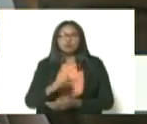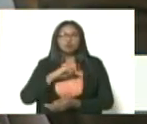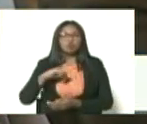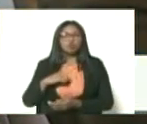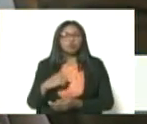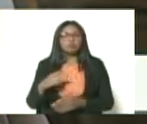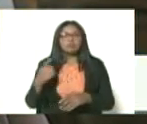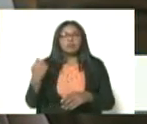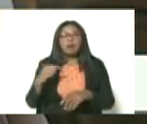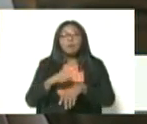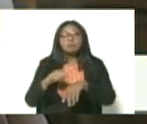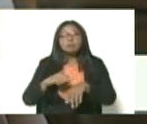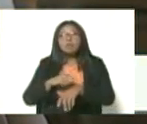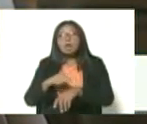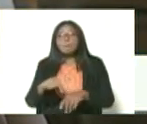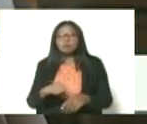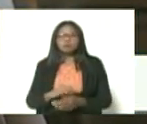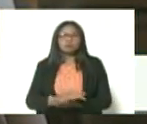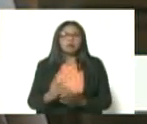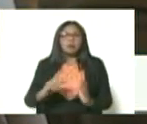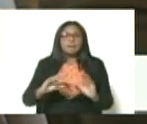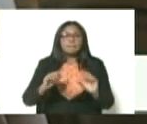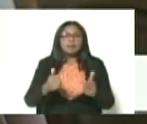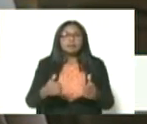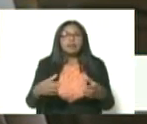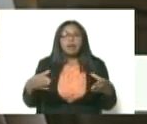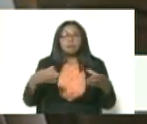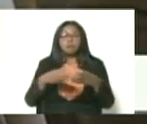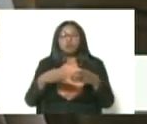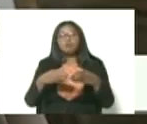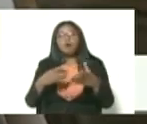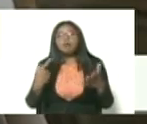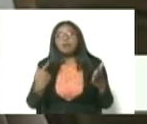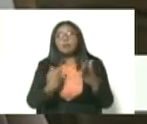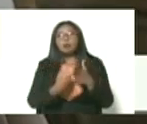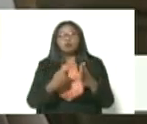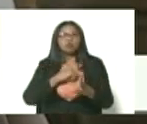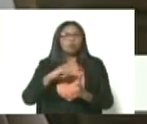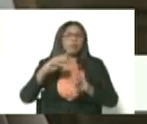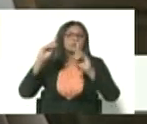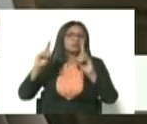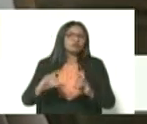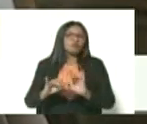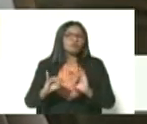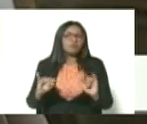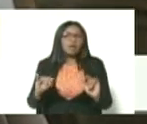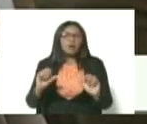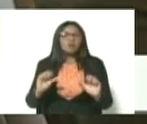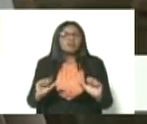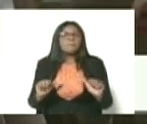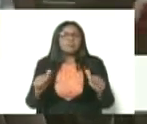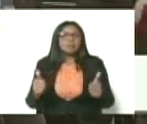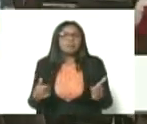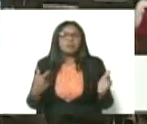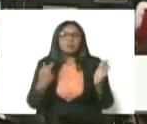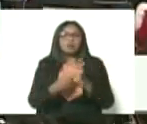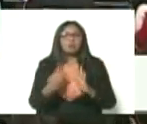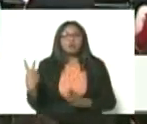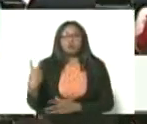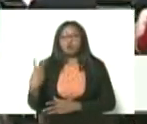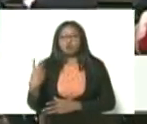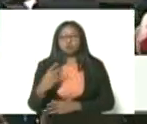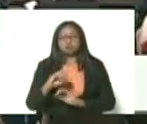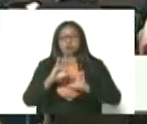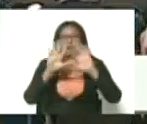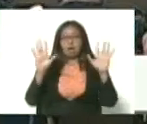apenas podamos. En las prioridades, en la llegada de la vacuna, decidiremos el momento en que nos vacunamos los dos. Claro